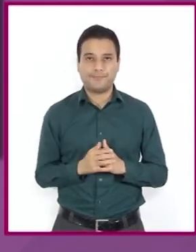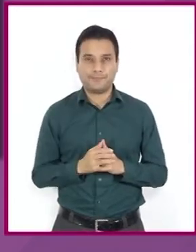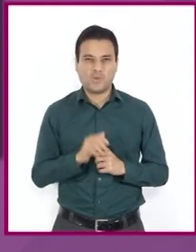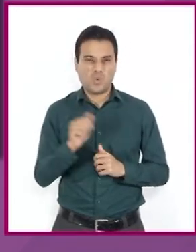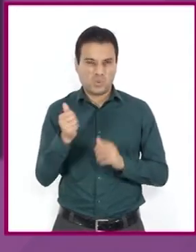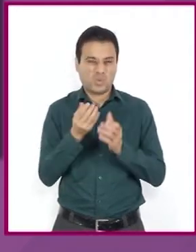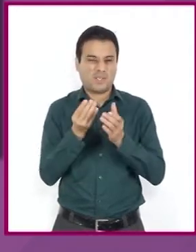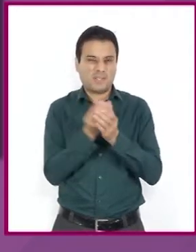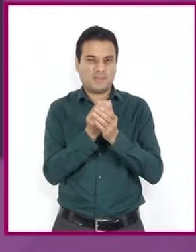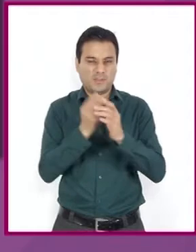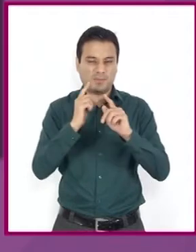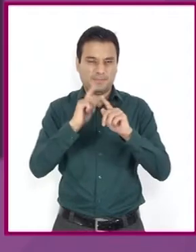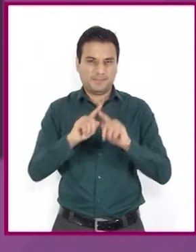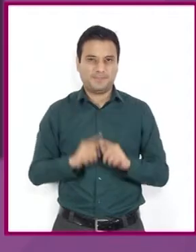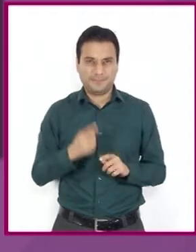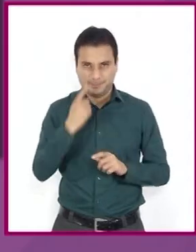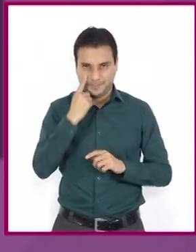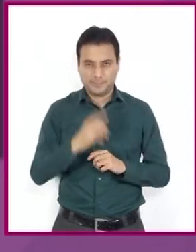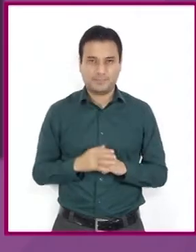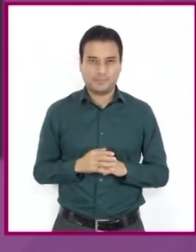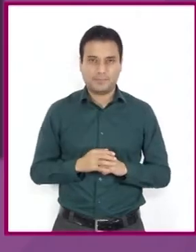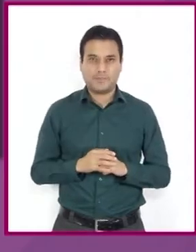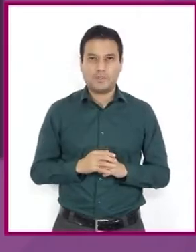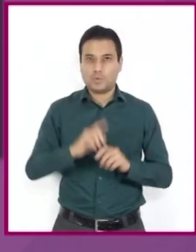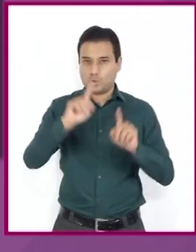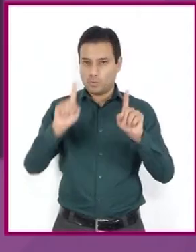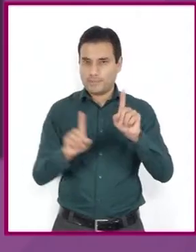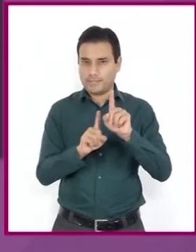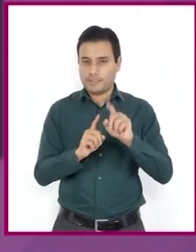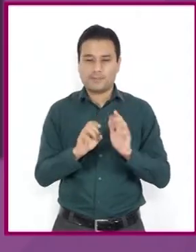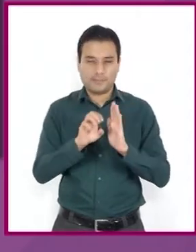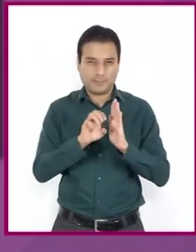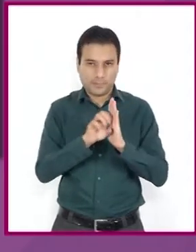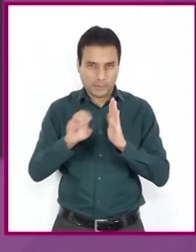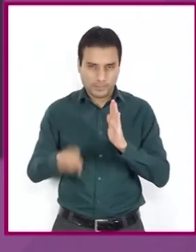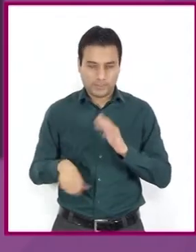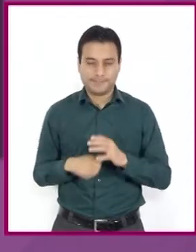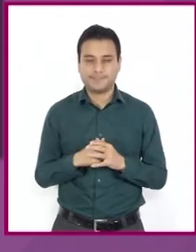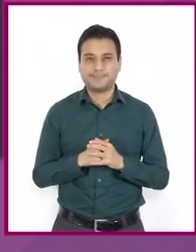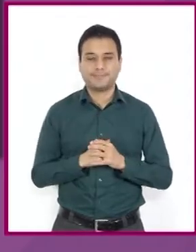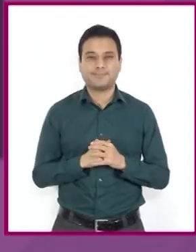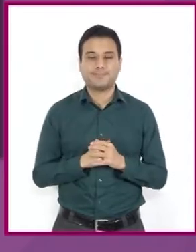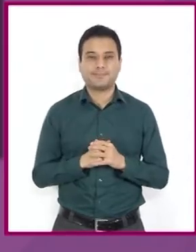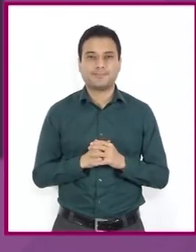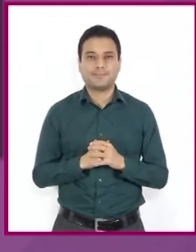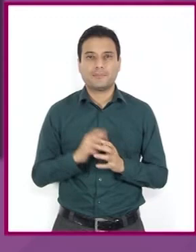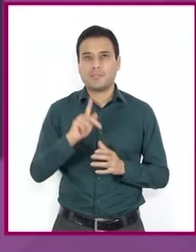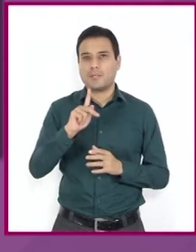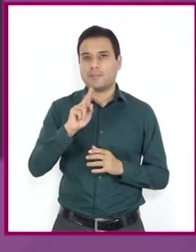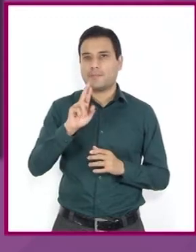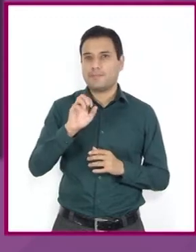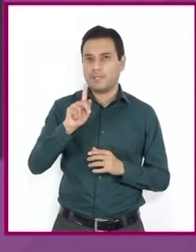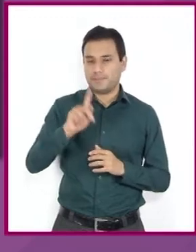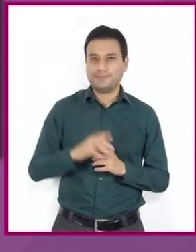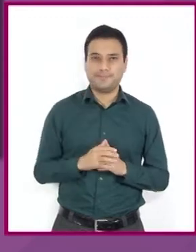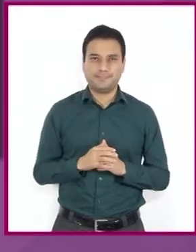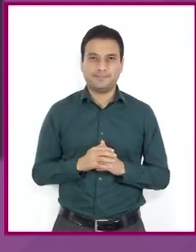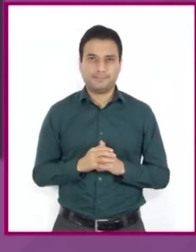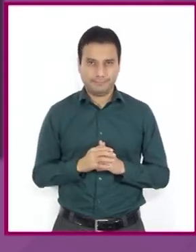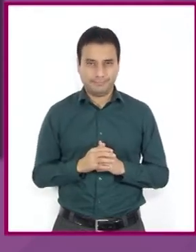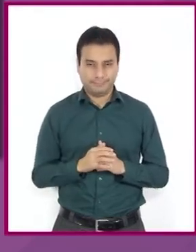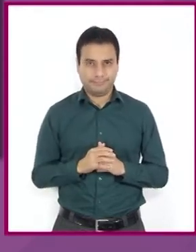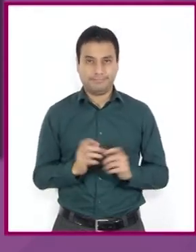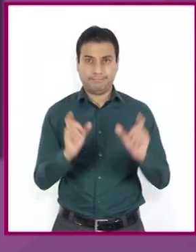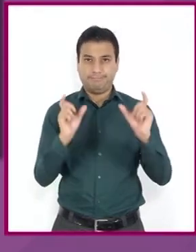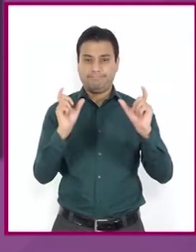clasificación de los nexos son los subordinantes. Por ejemplo, las preposiciones que unen al núcleo con